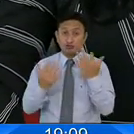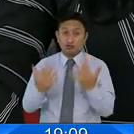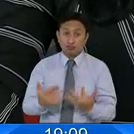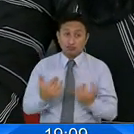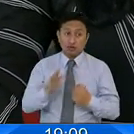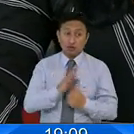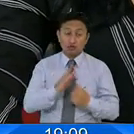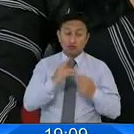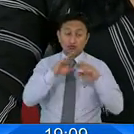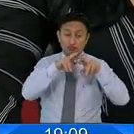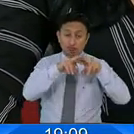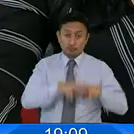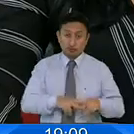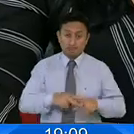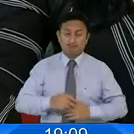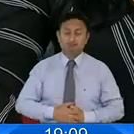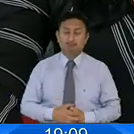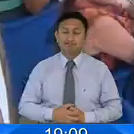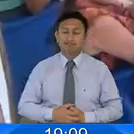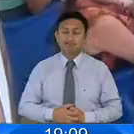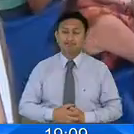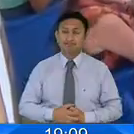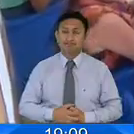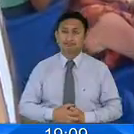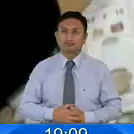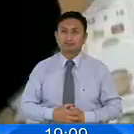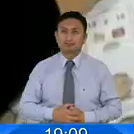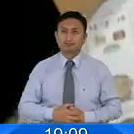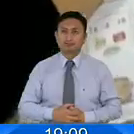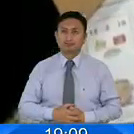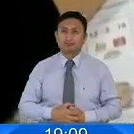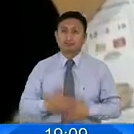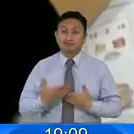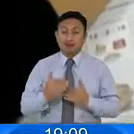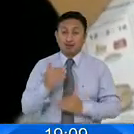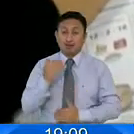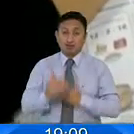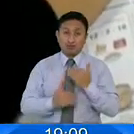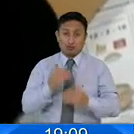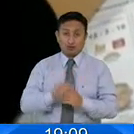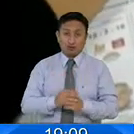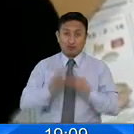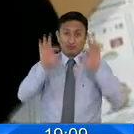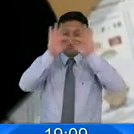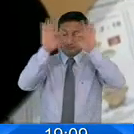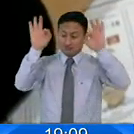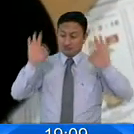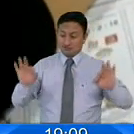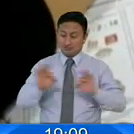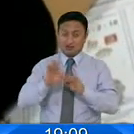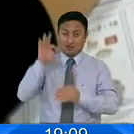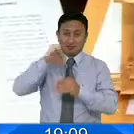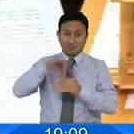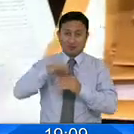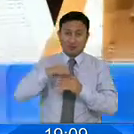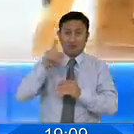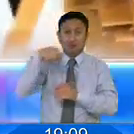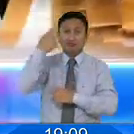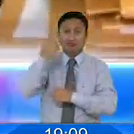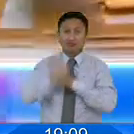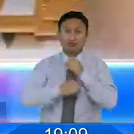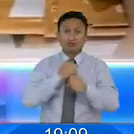revisión del Consejo Nacional Electoral. De a poco va tomando forma la papeleta electoral para los comicios de